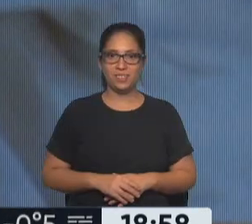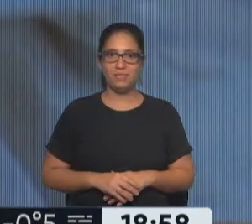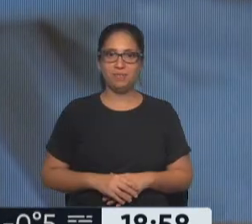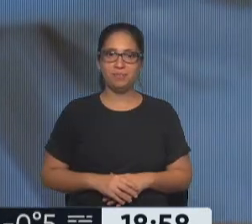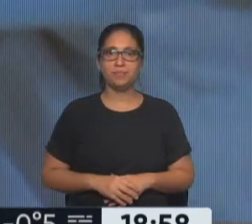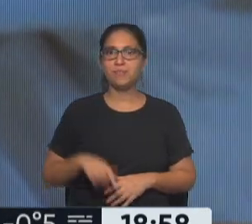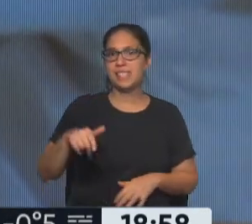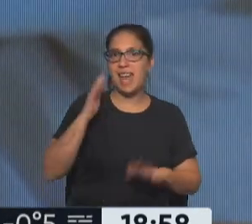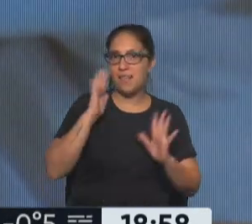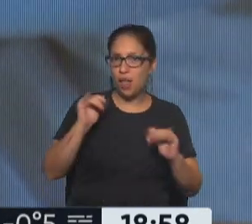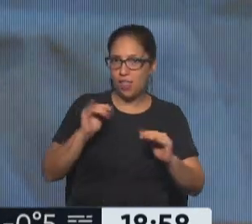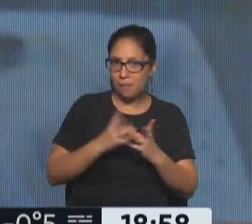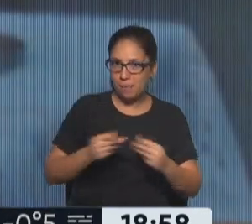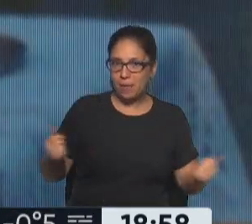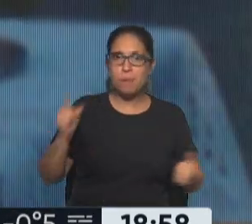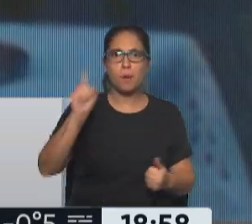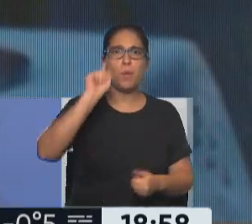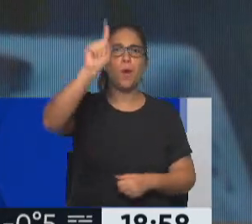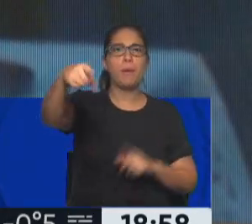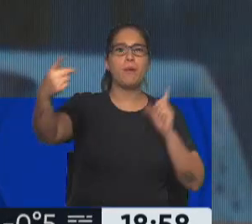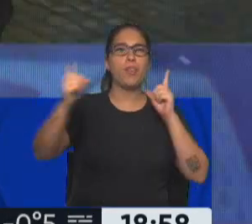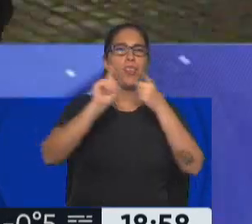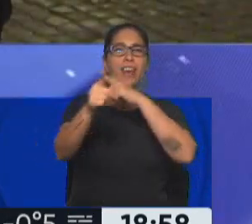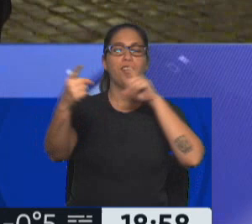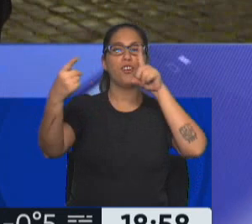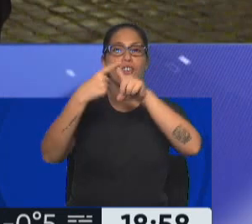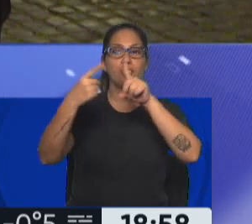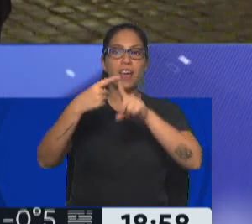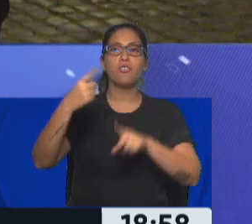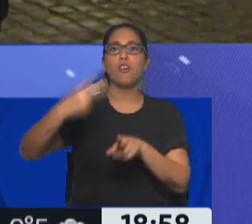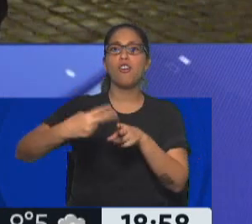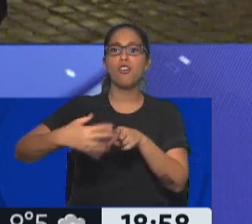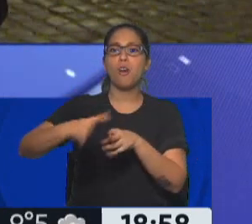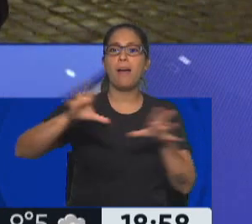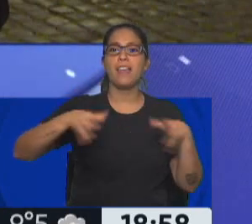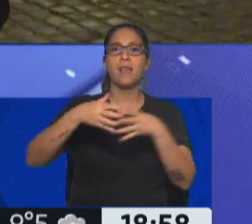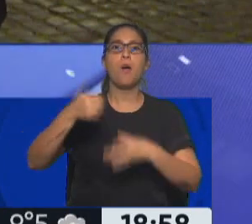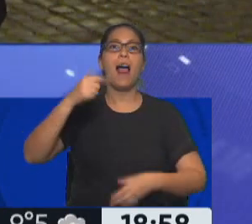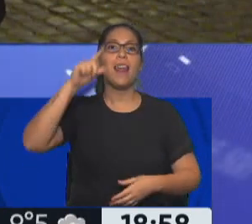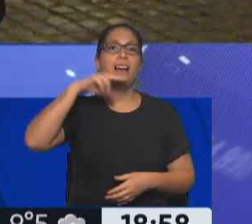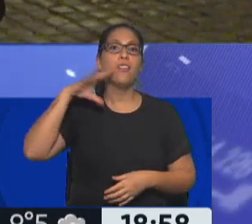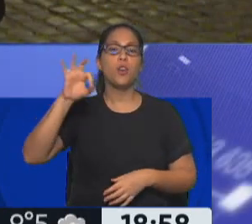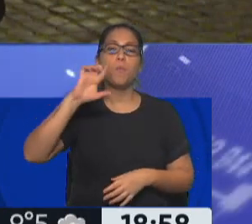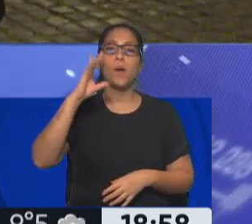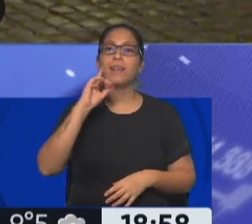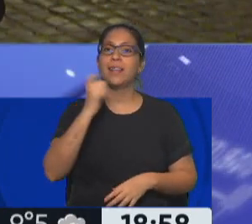Nos estamos despidiendo, pero antes volvemos en directo a Roma, nuestro equipo del noticiero, Alejandro Puertas. A ver.